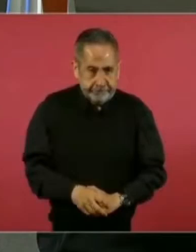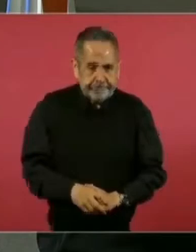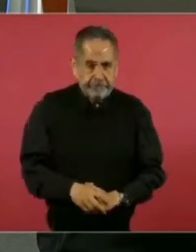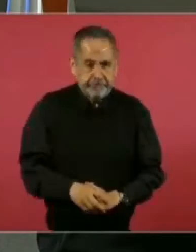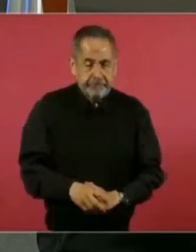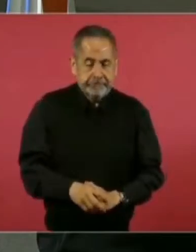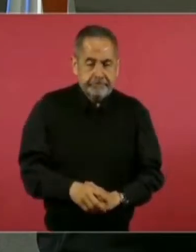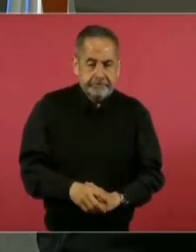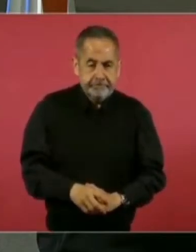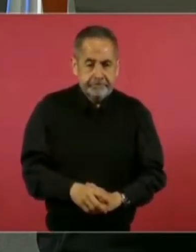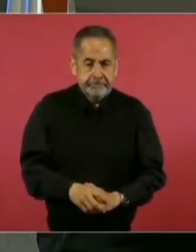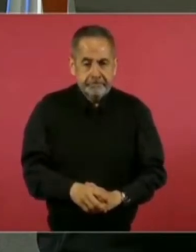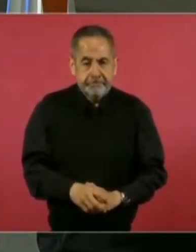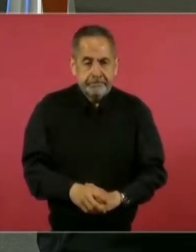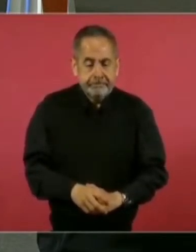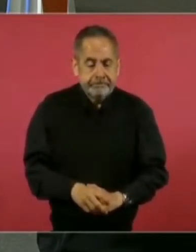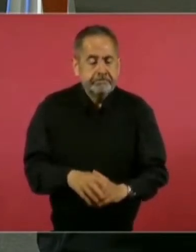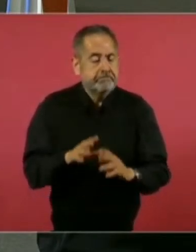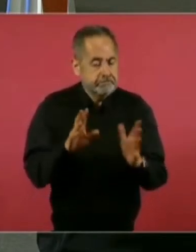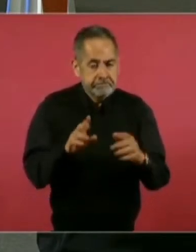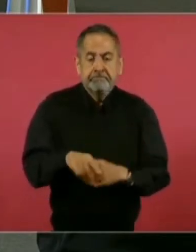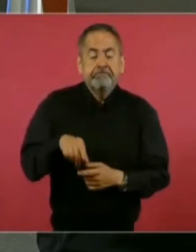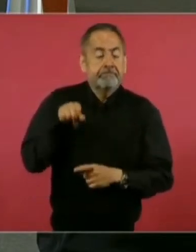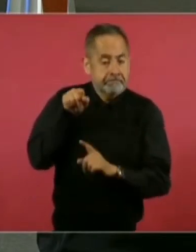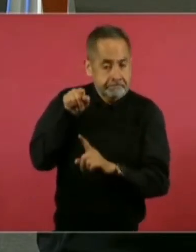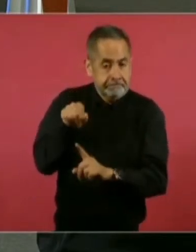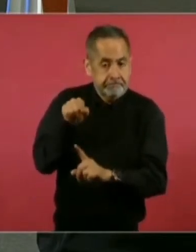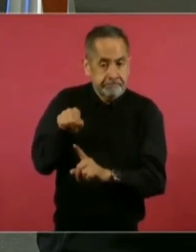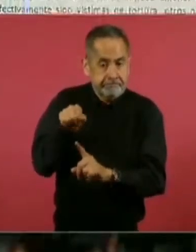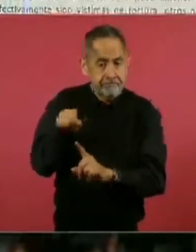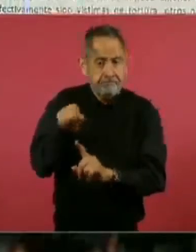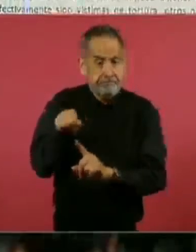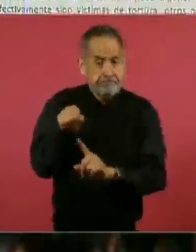Entonces, a sabiendas de que